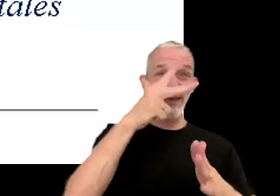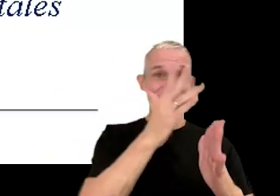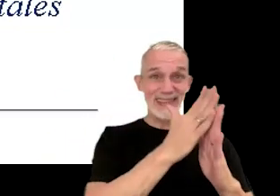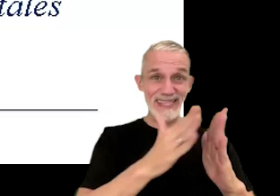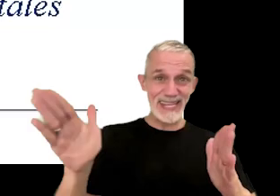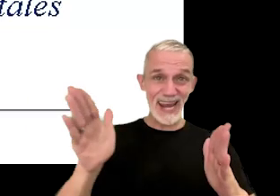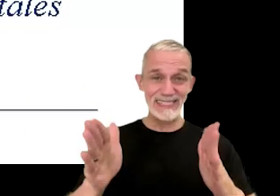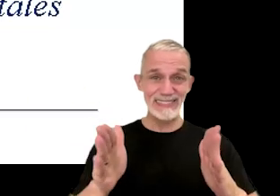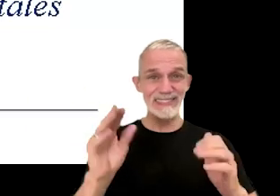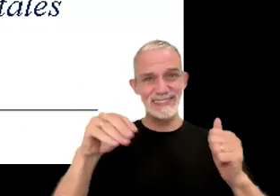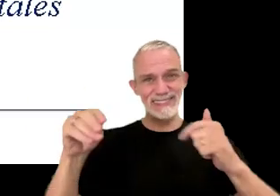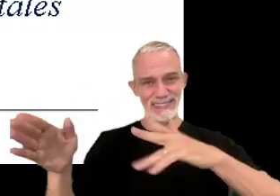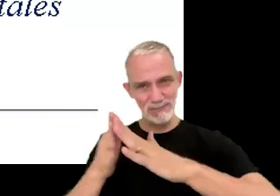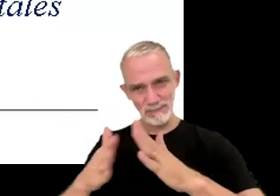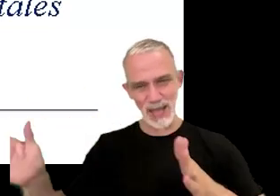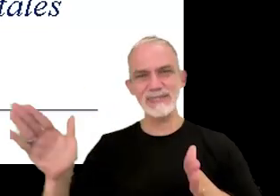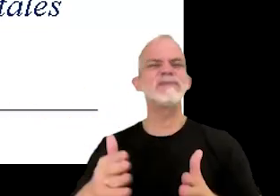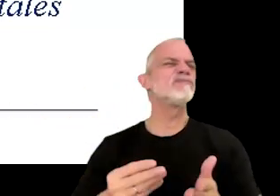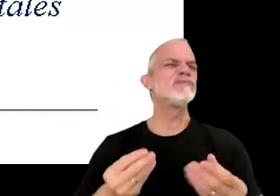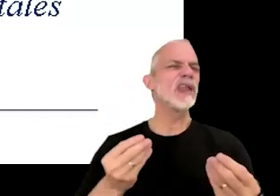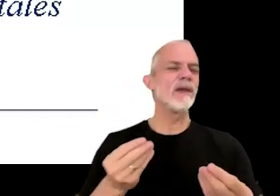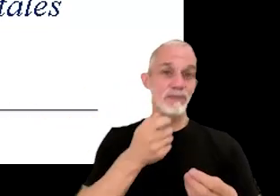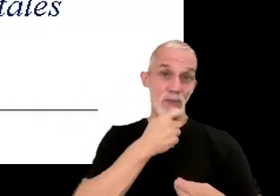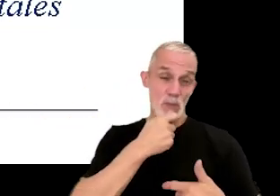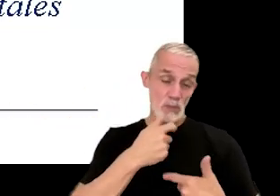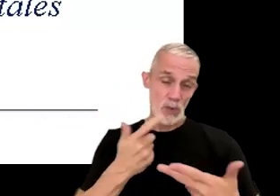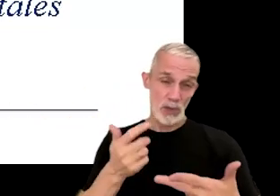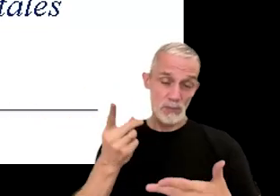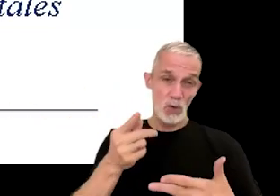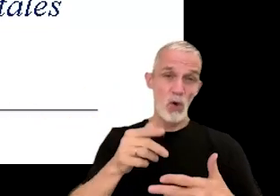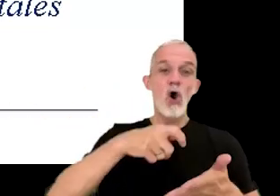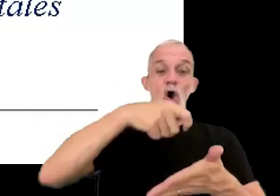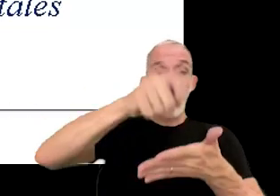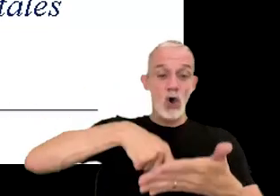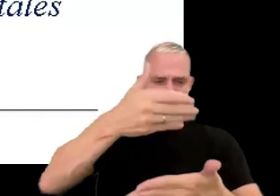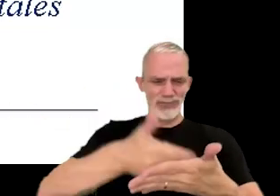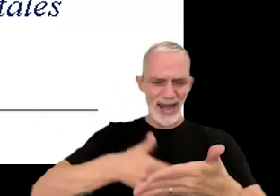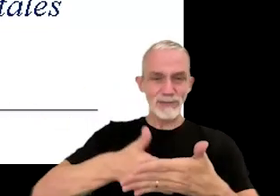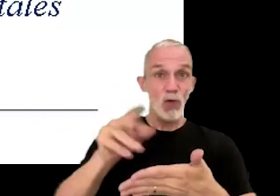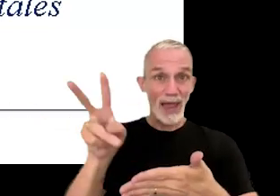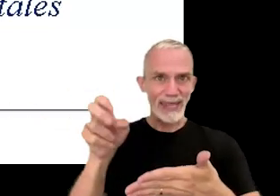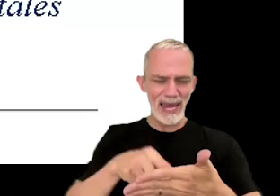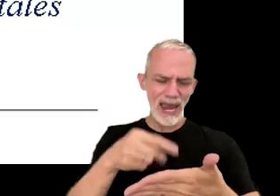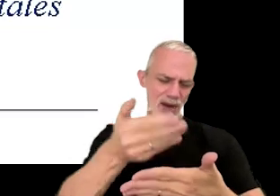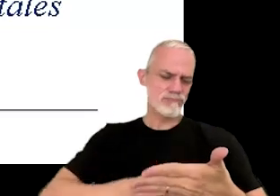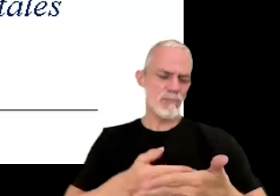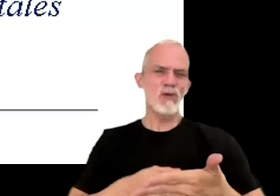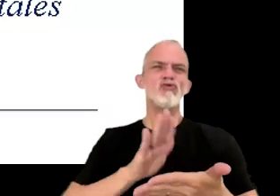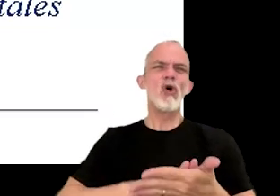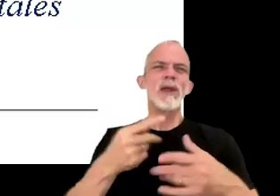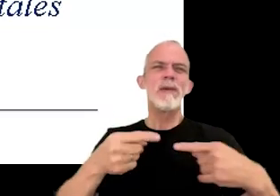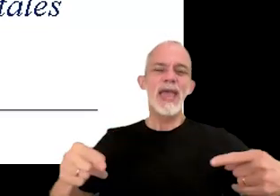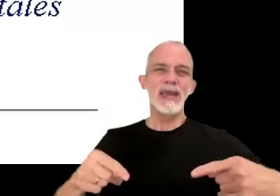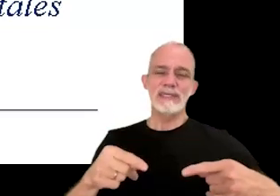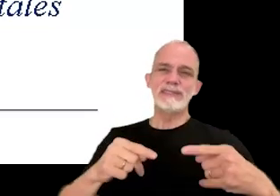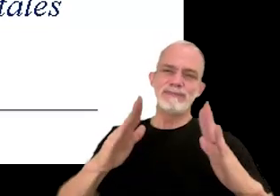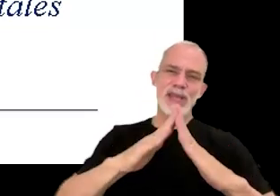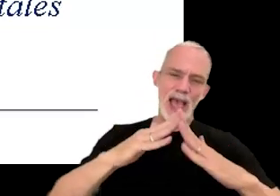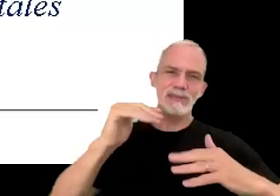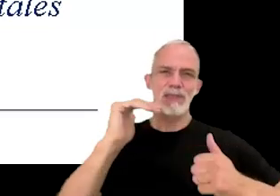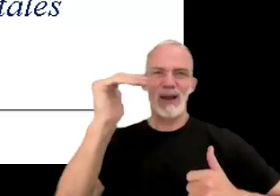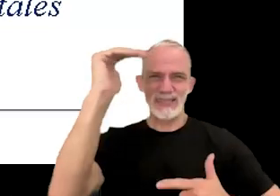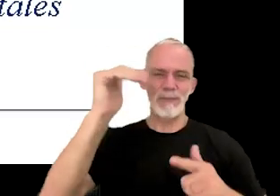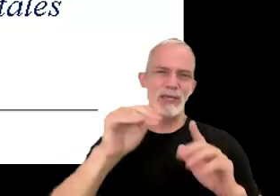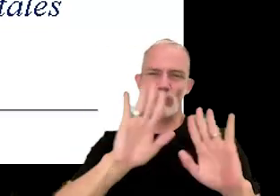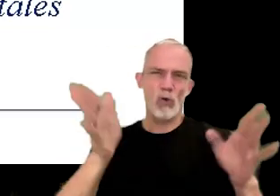siguientes, que si el contrato de locación sobre bienes inmuebles se